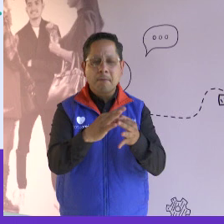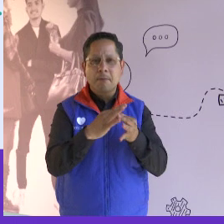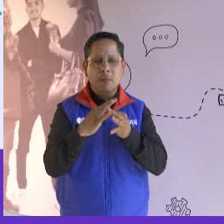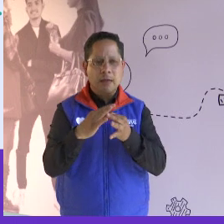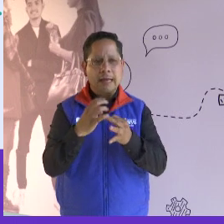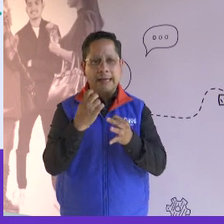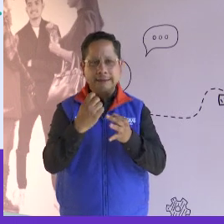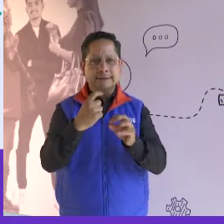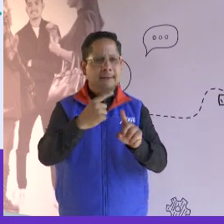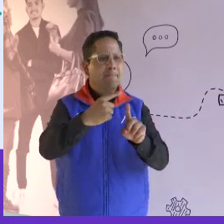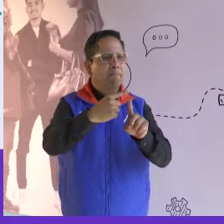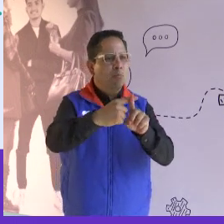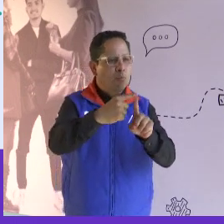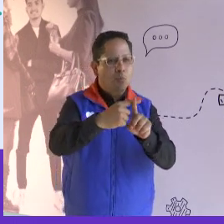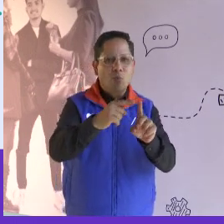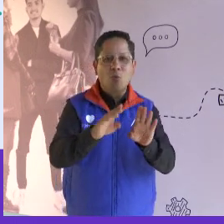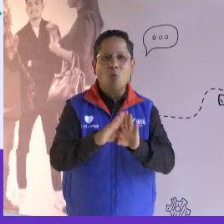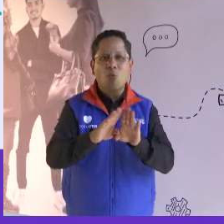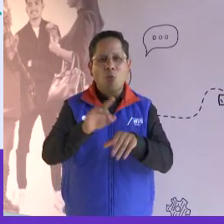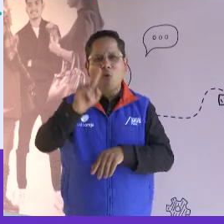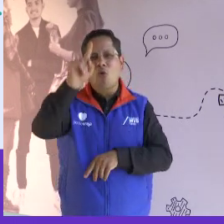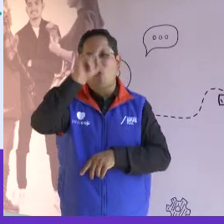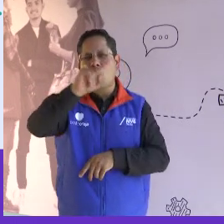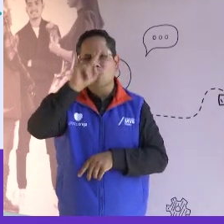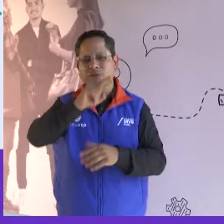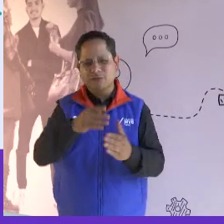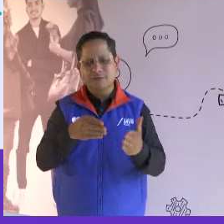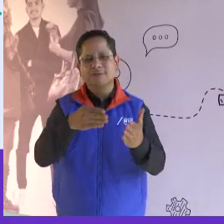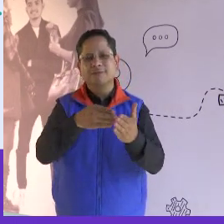aspectos positivos y negativos o recomendaciones y retos?